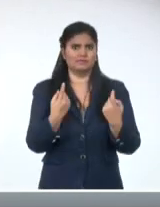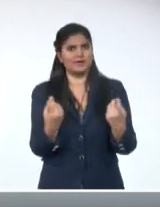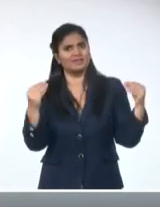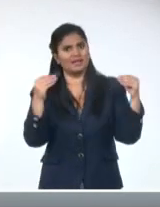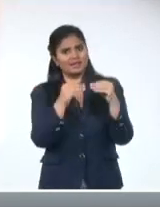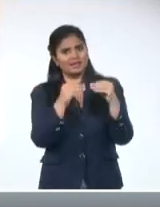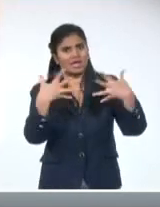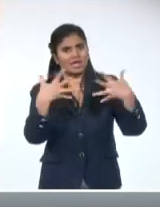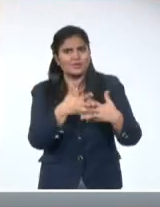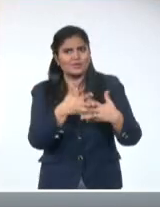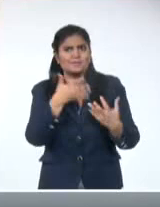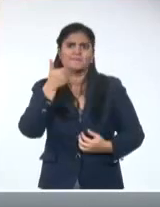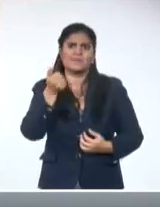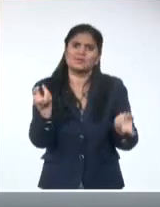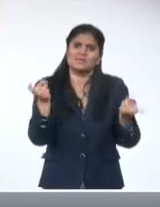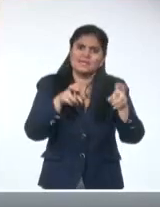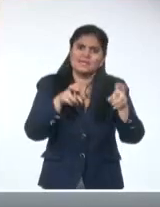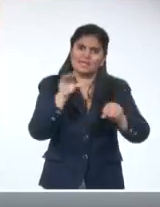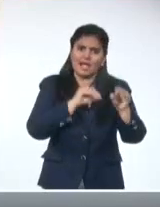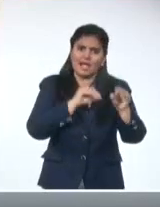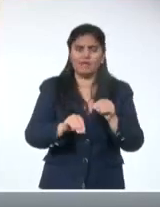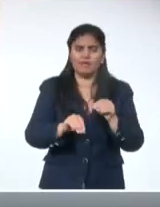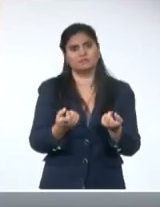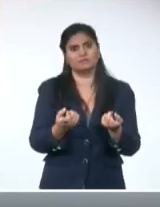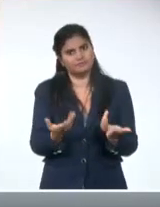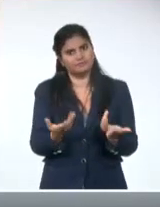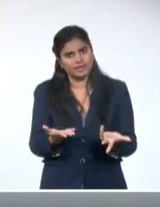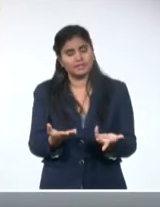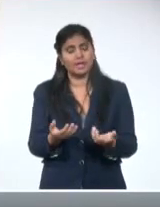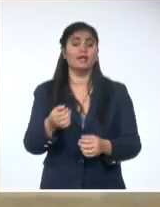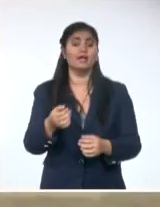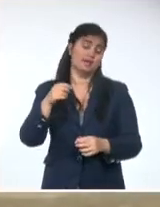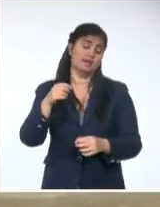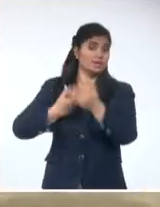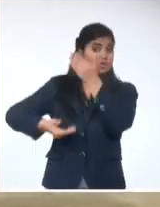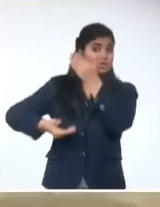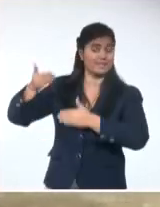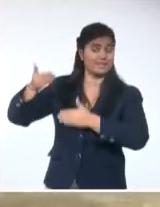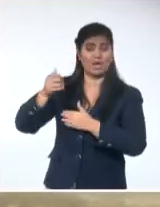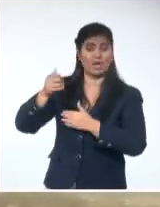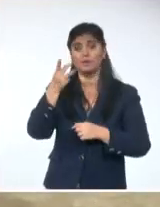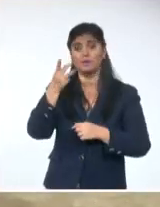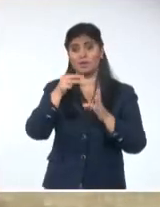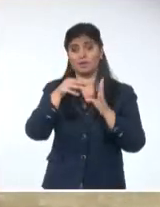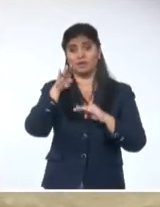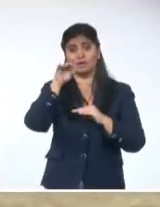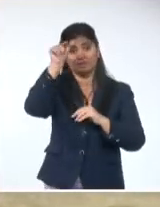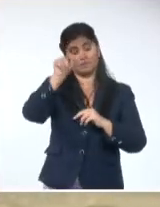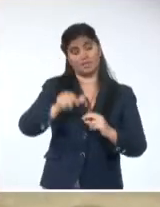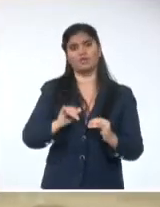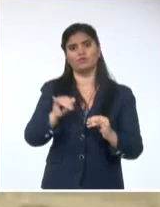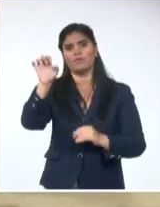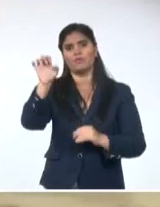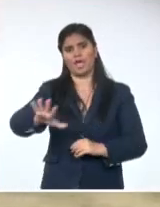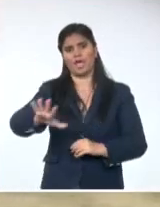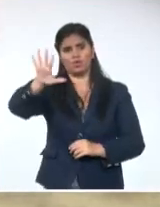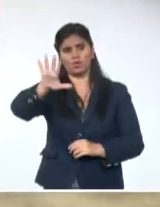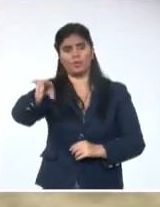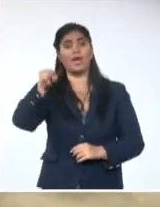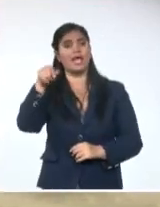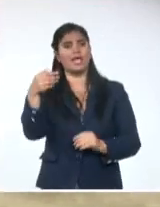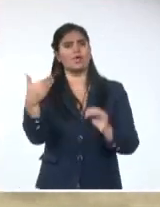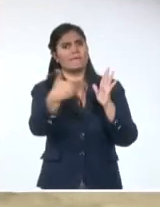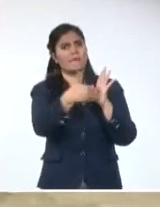en Ucrania en febrero pasado el Primer Ministro húngaro Víctor orbán advirtió que Europa se encuentra constantemente